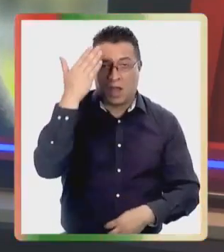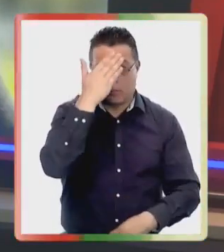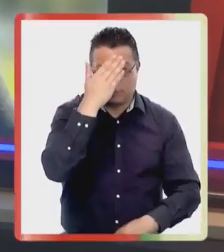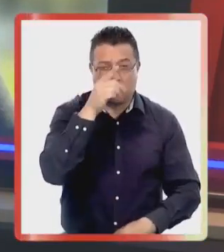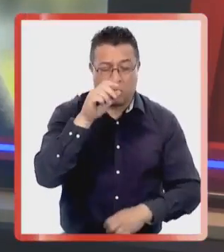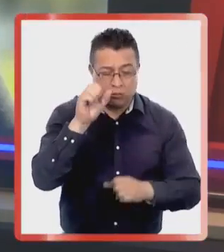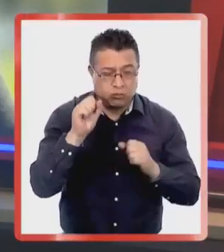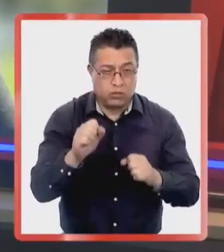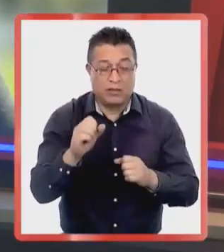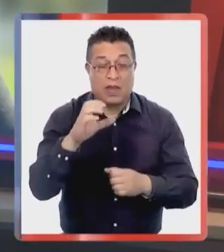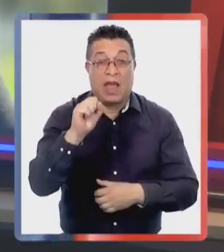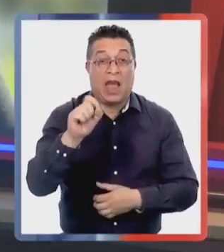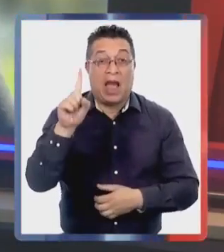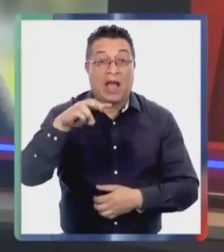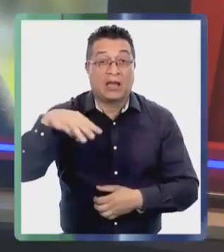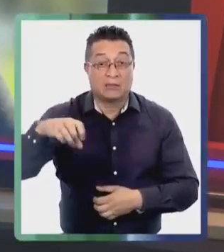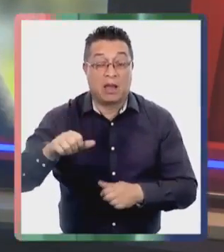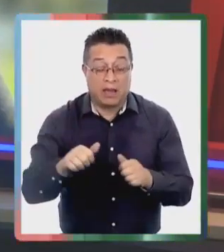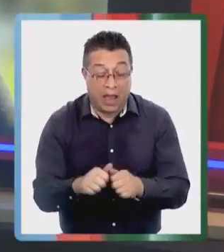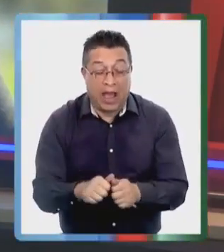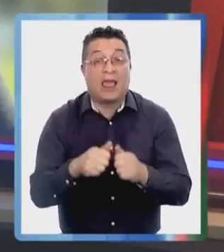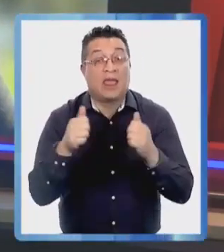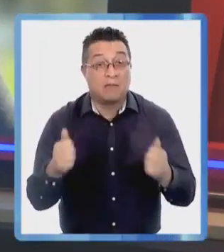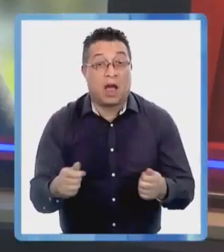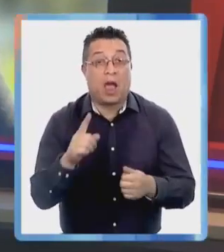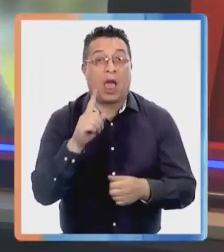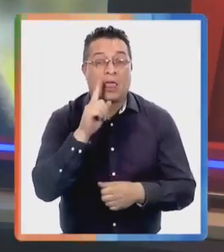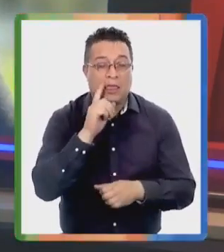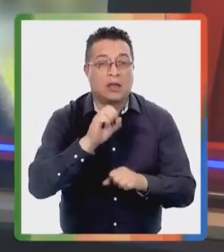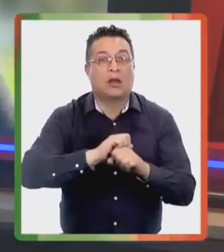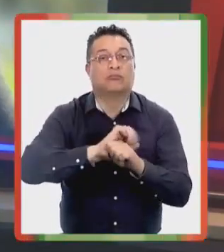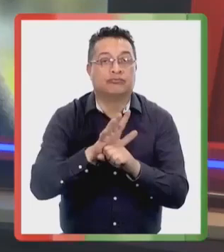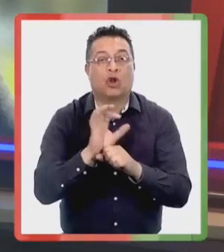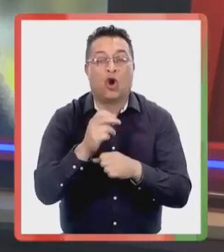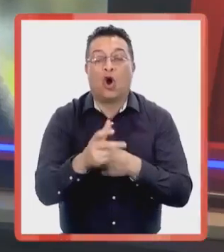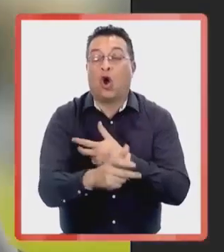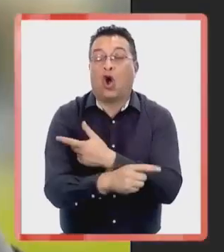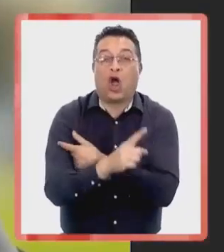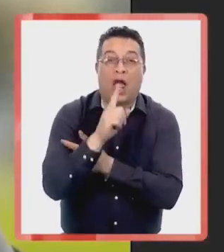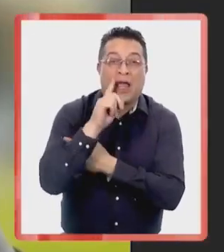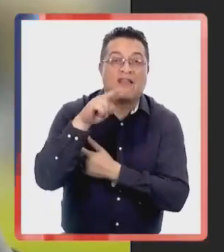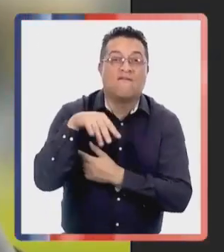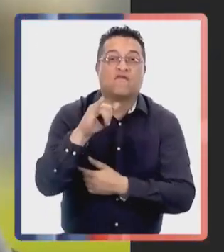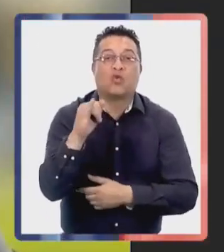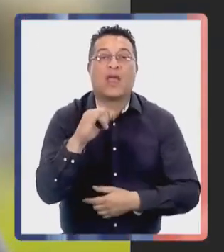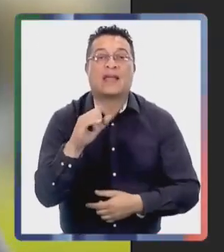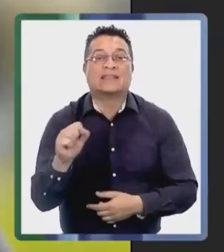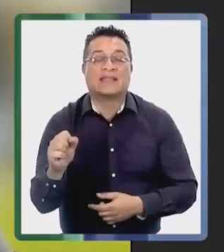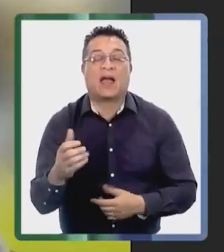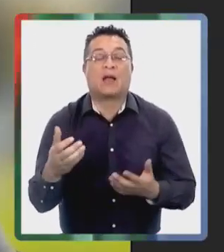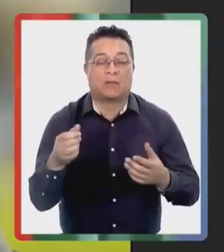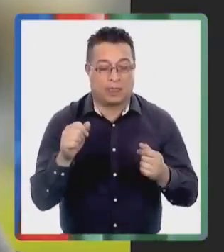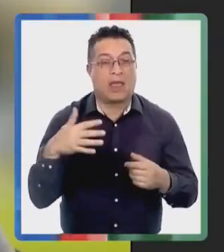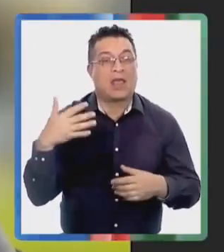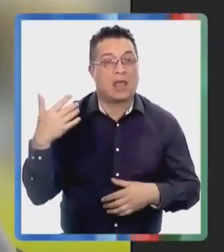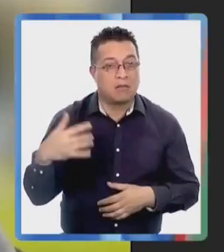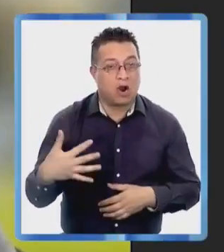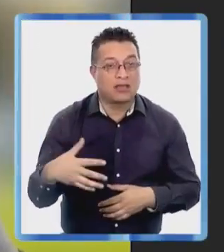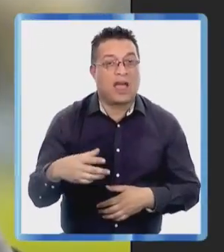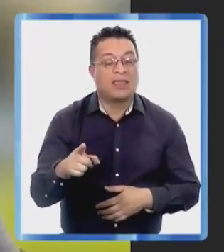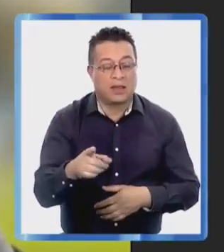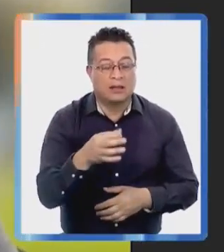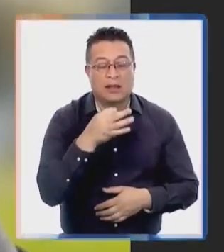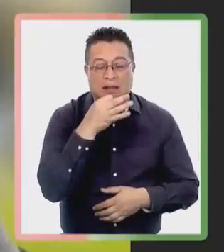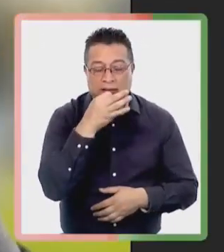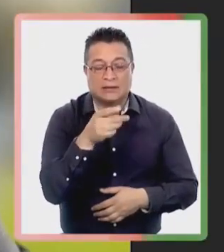complicarse un cuadro de una persona asmática que además, imagínese usted, se infecta con un virus respiratorio? Es muy complejo, entonces es muy importante que primero, como